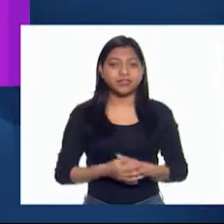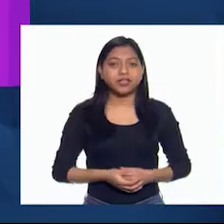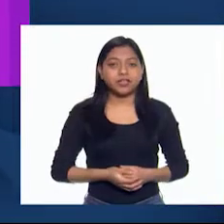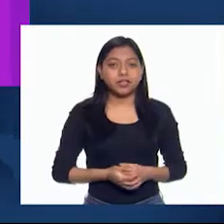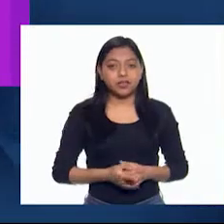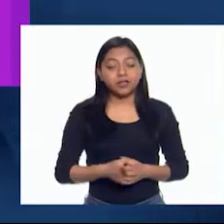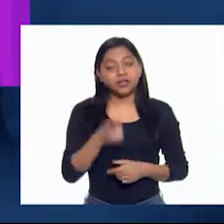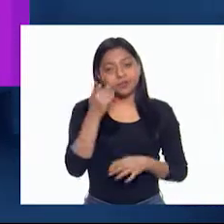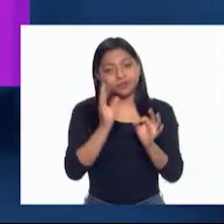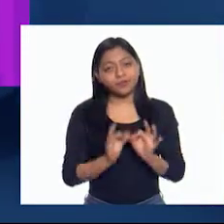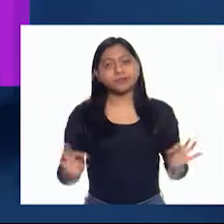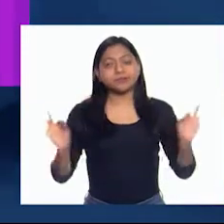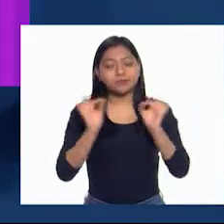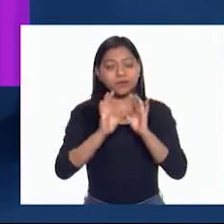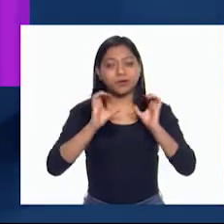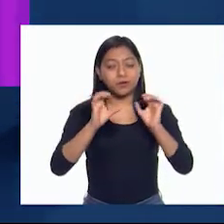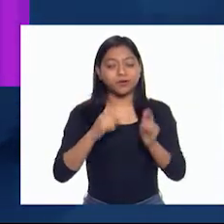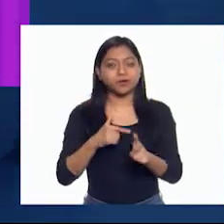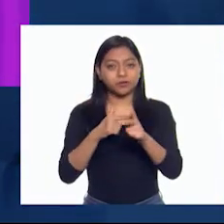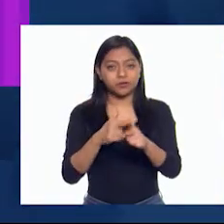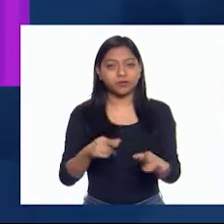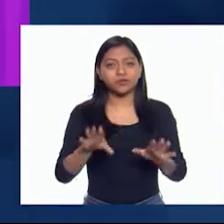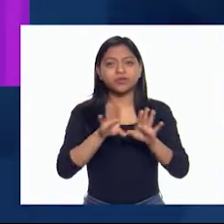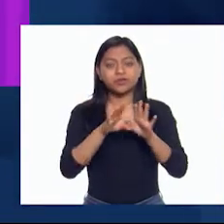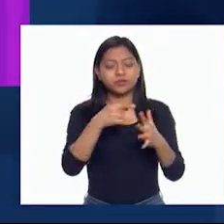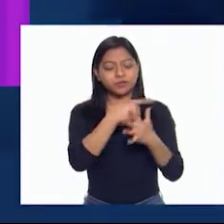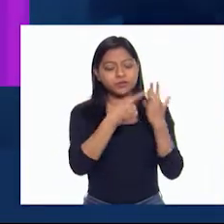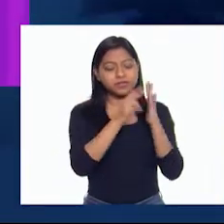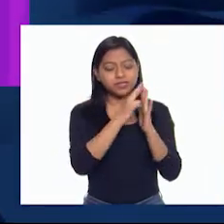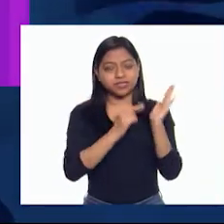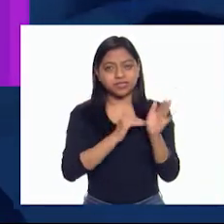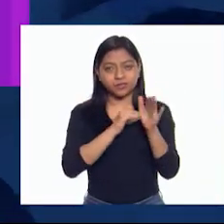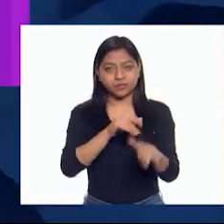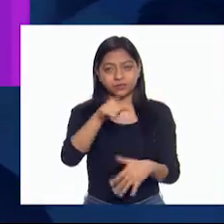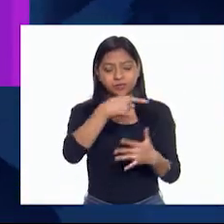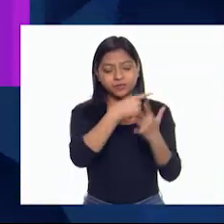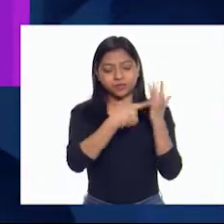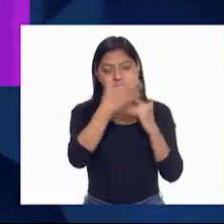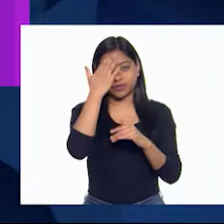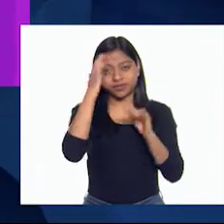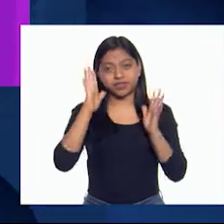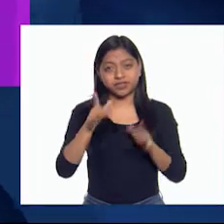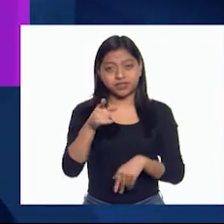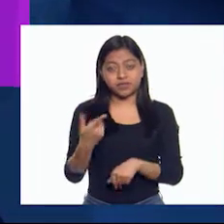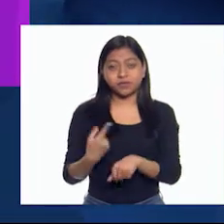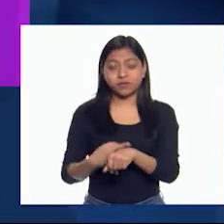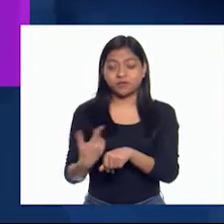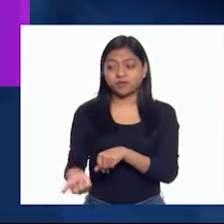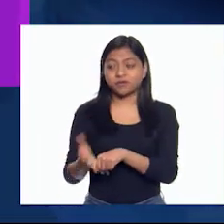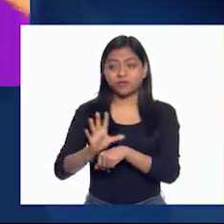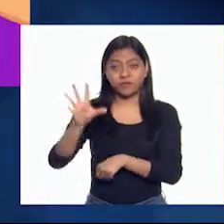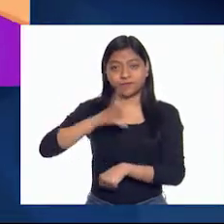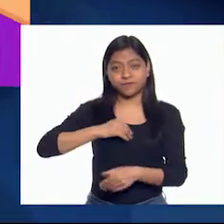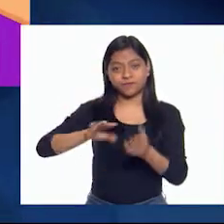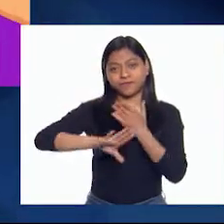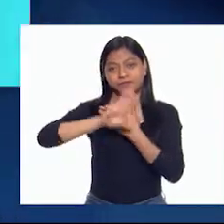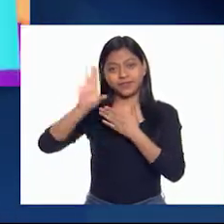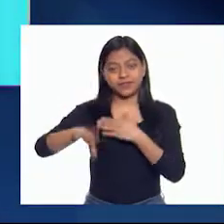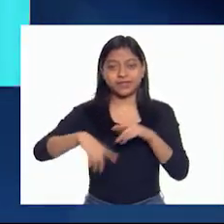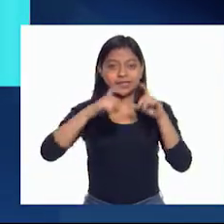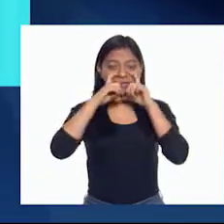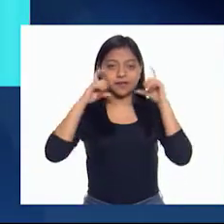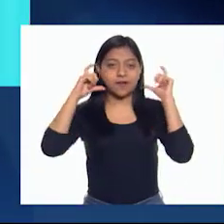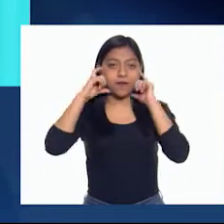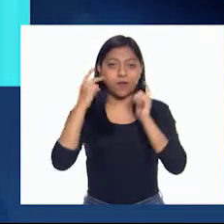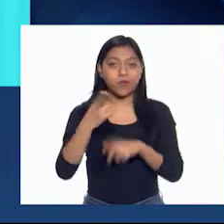personas. Por eso hay que continuar cuidándonos siguiendo las buenas prácticas que ya todos conocemos para evitar contagiarnos.